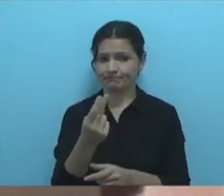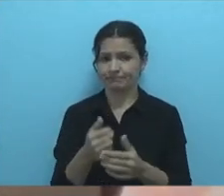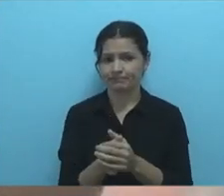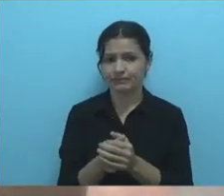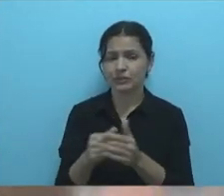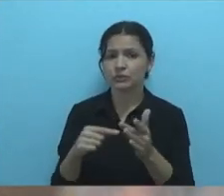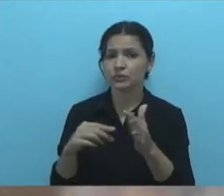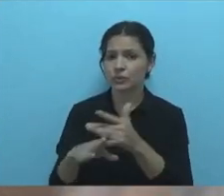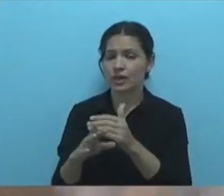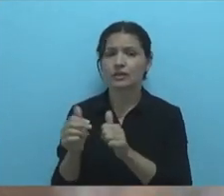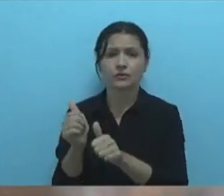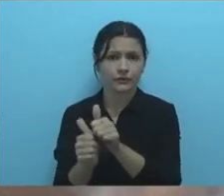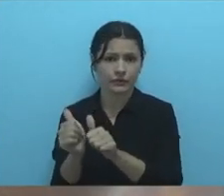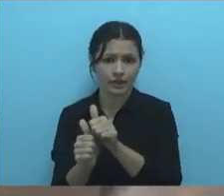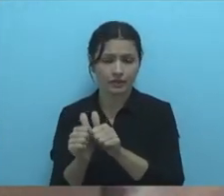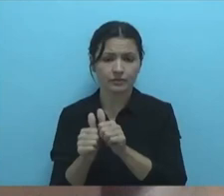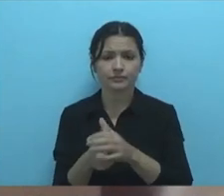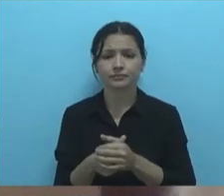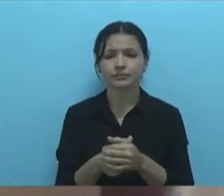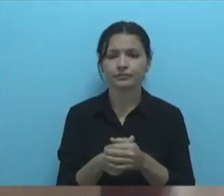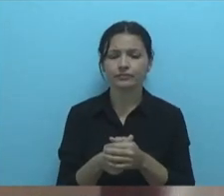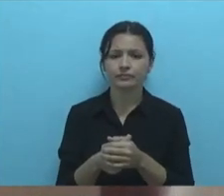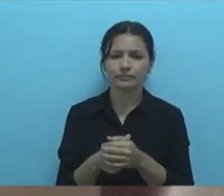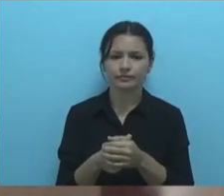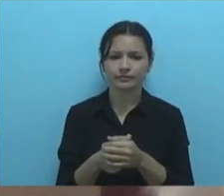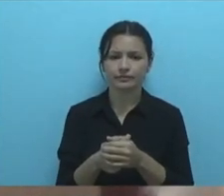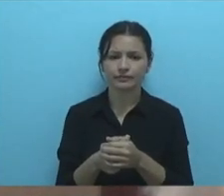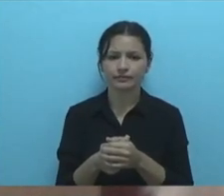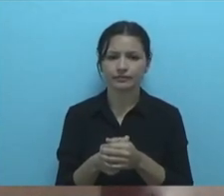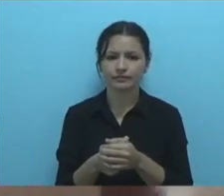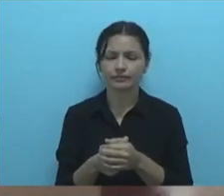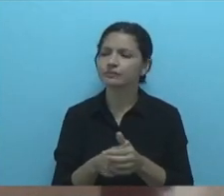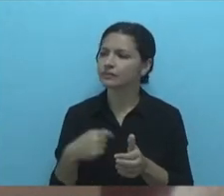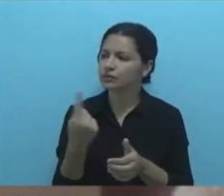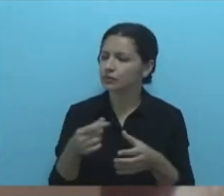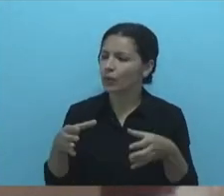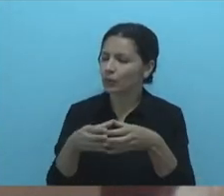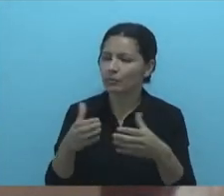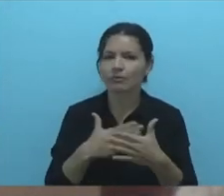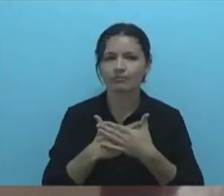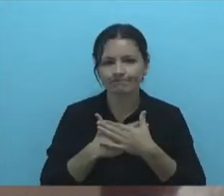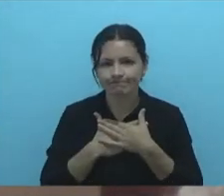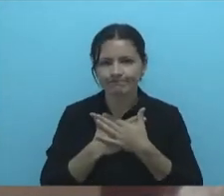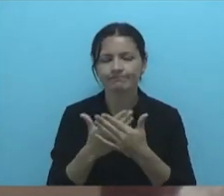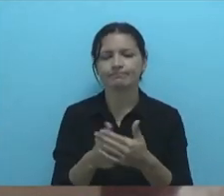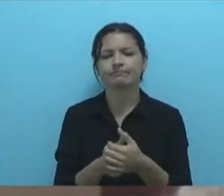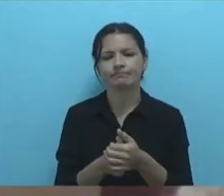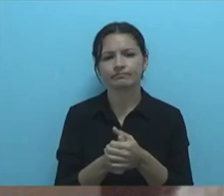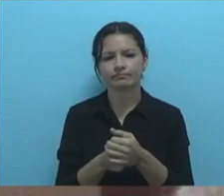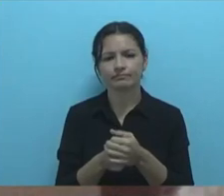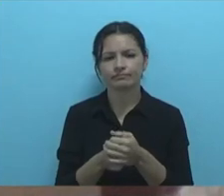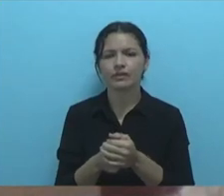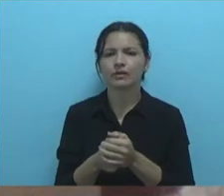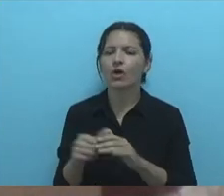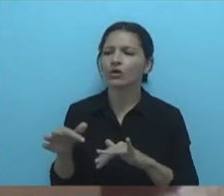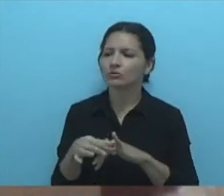Empalme de graneros Así que a todas las y los estudiantes del politécnico también de parte de nuestro bloque me enviar nuestro compromiso